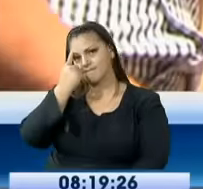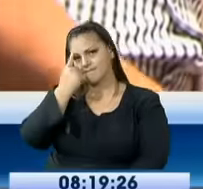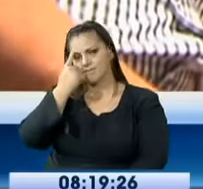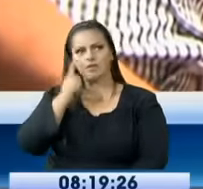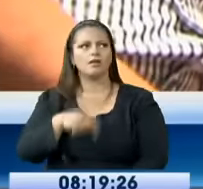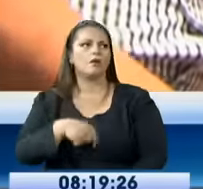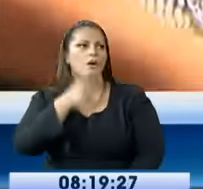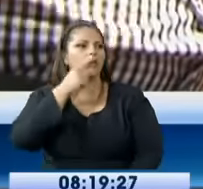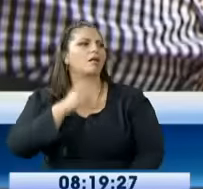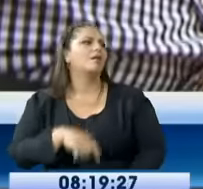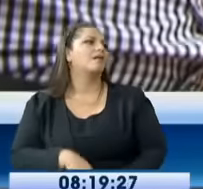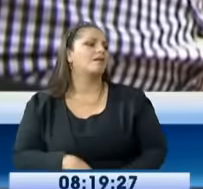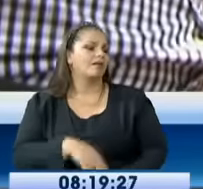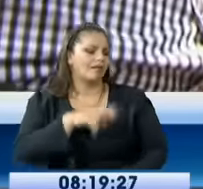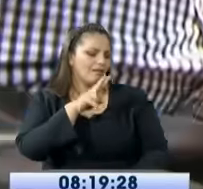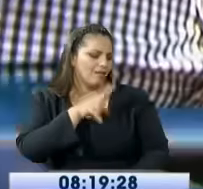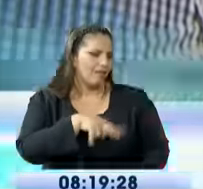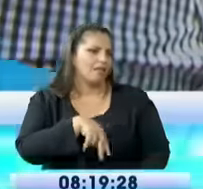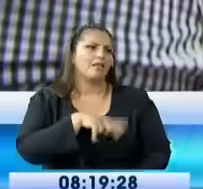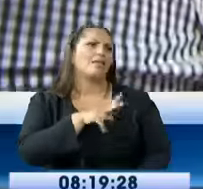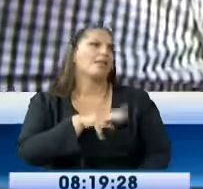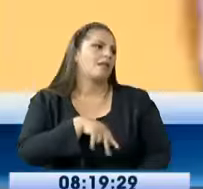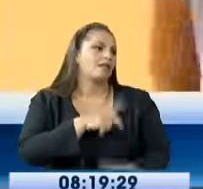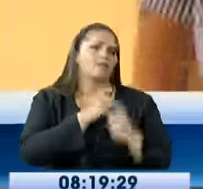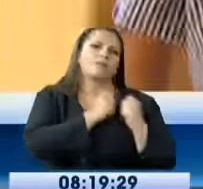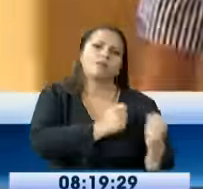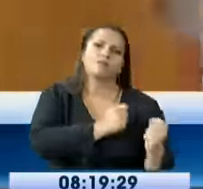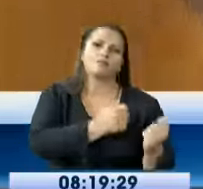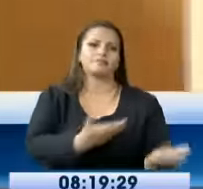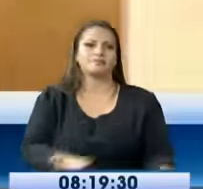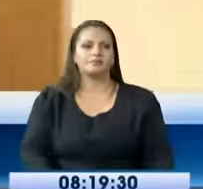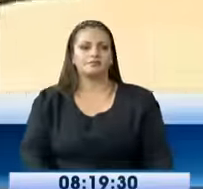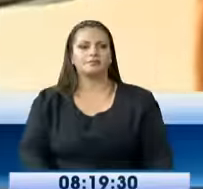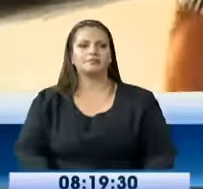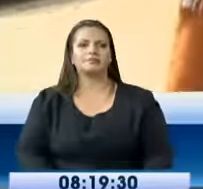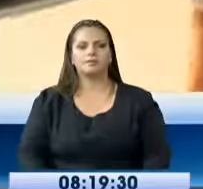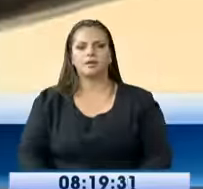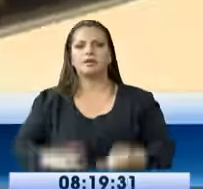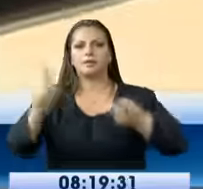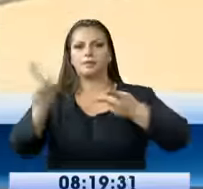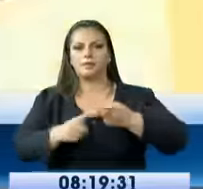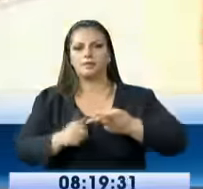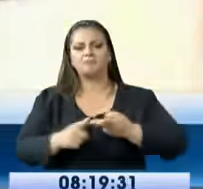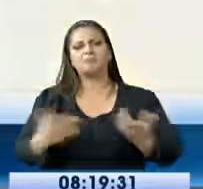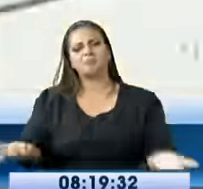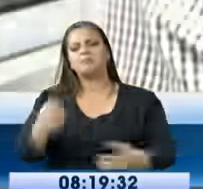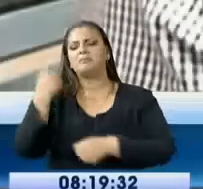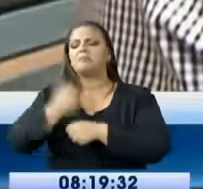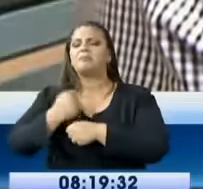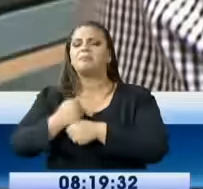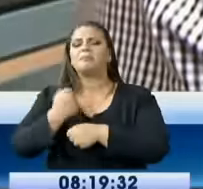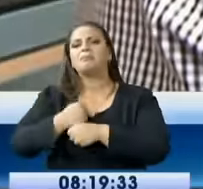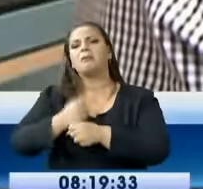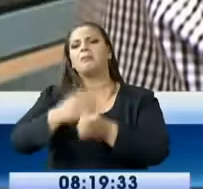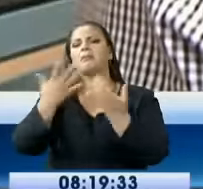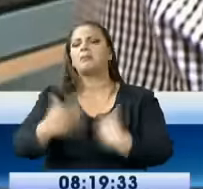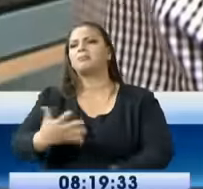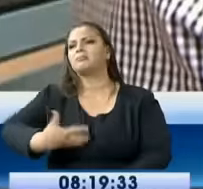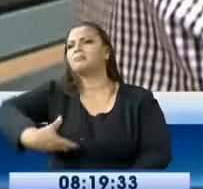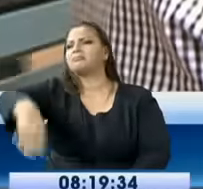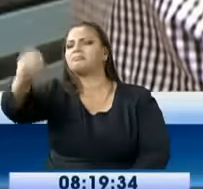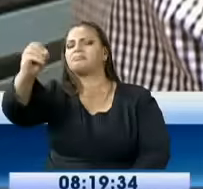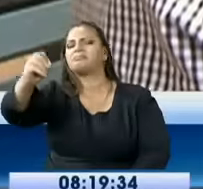segunda ocasión fue en circunstancias diferentes. Él salía de laborar y se dirigía a su casa. Al momento que subí al transporte